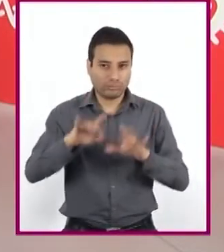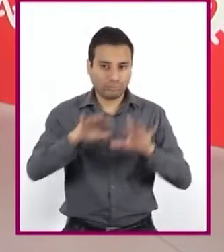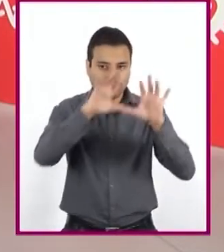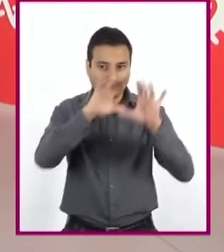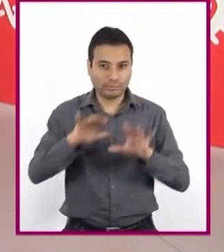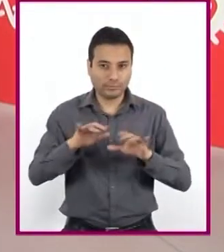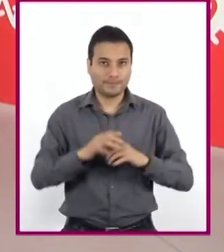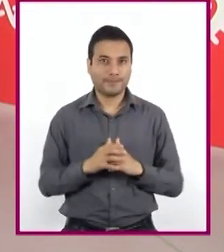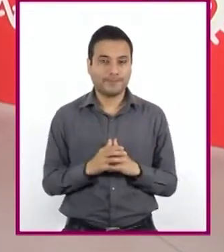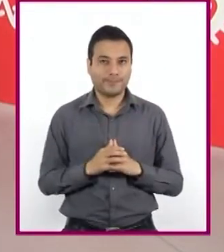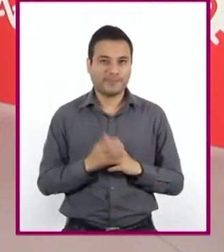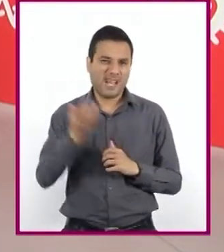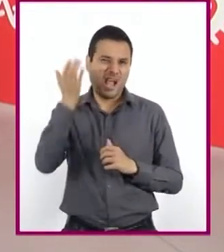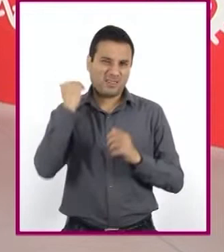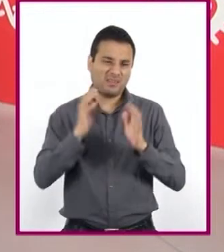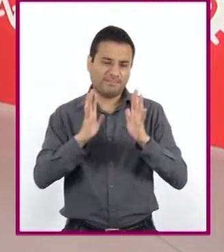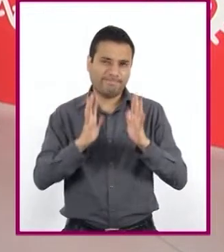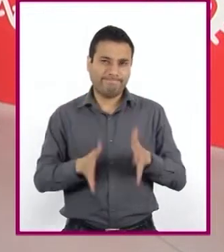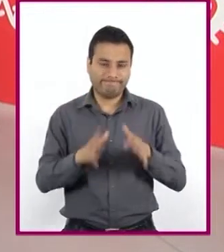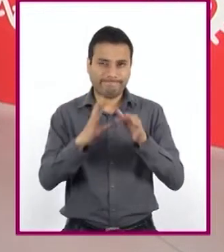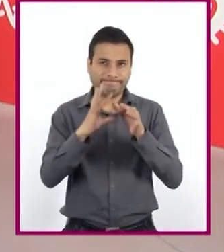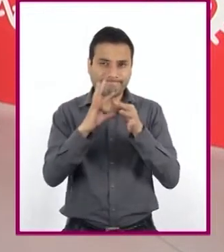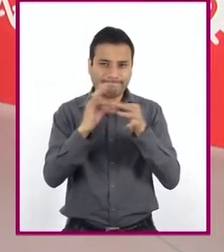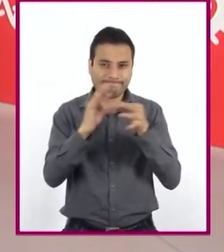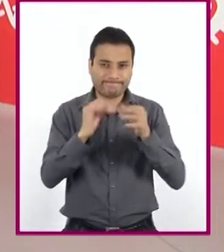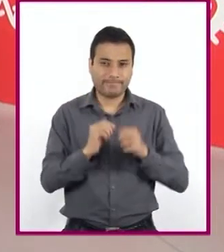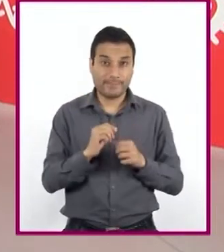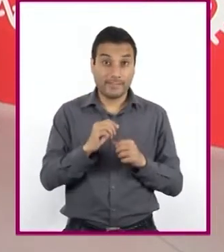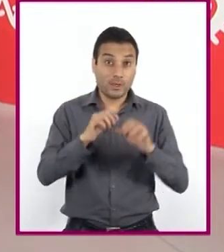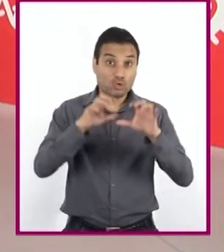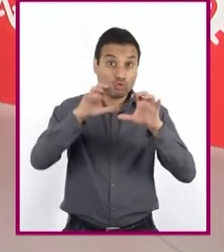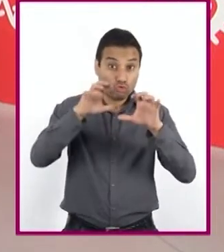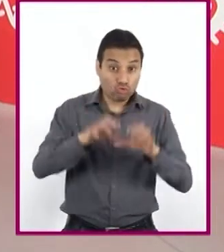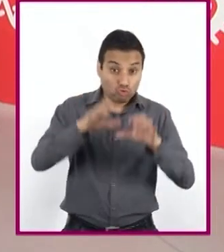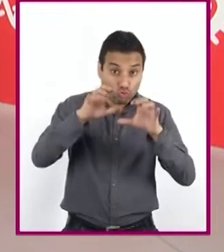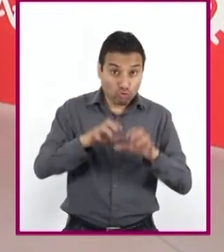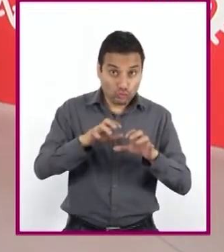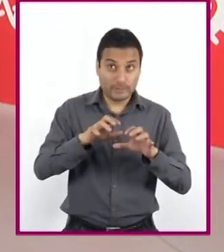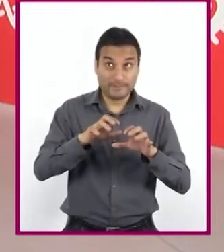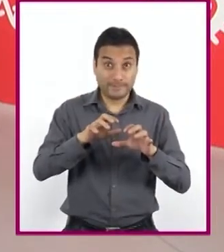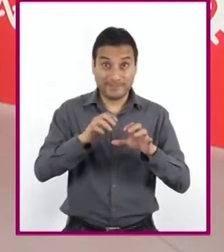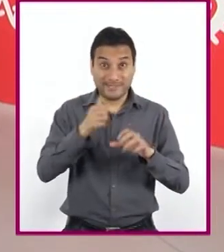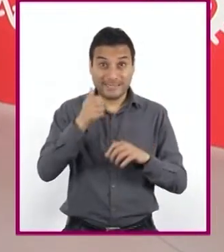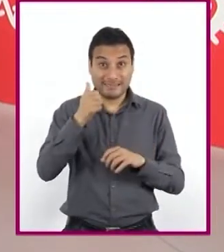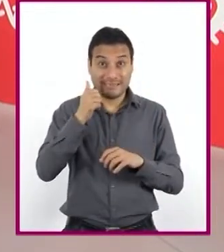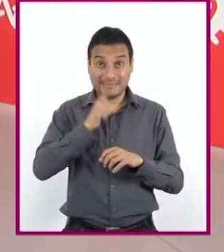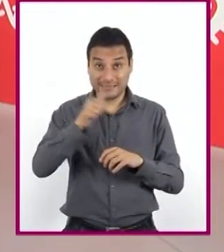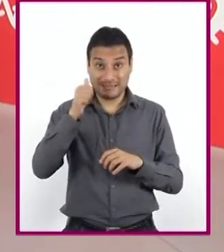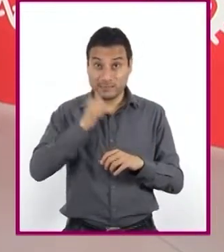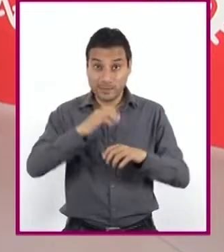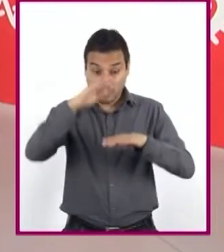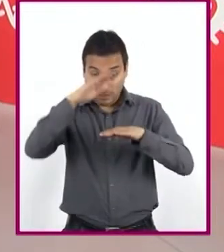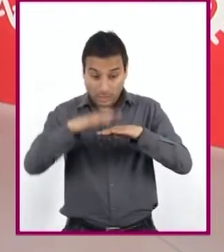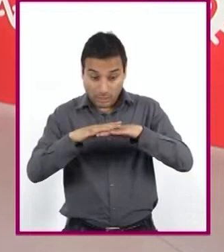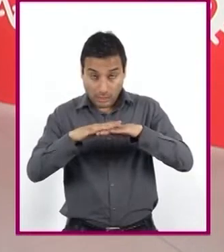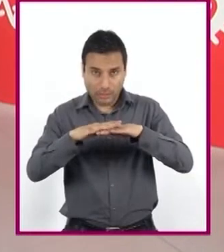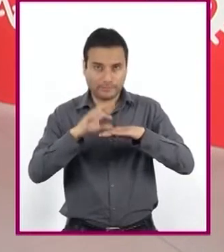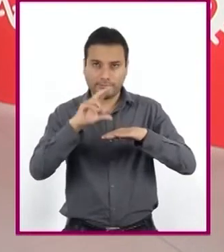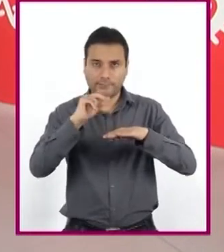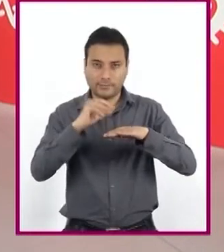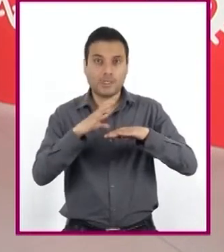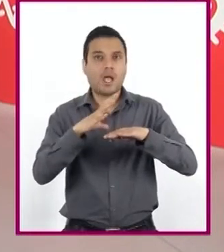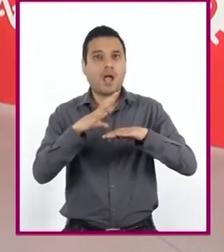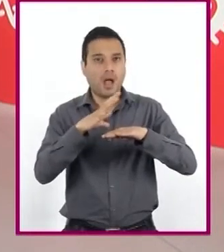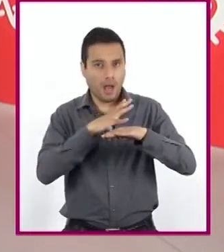Ya vimos en sesiones anteriores que no toda el agua de lluvia se queda en la superficie, sino que hay una porción